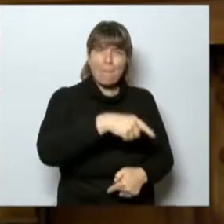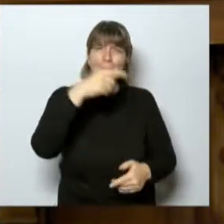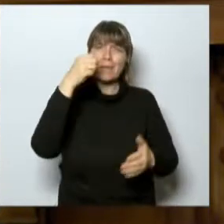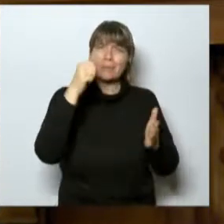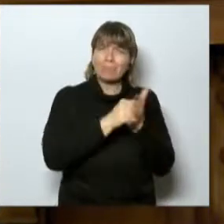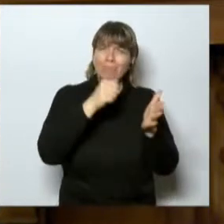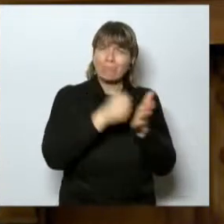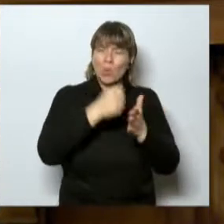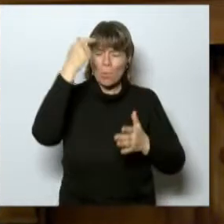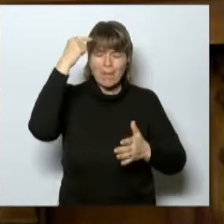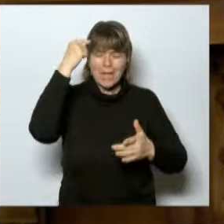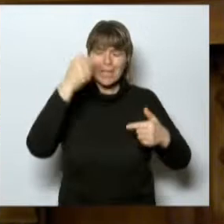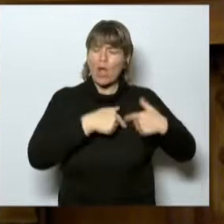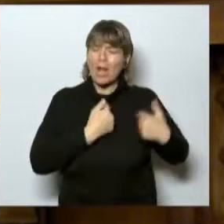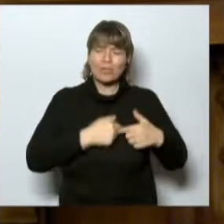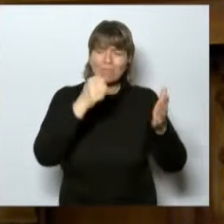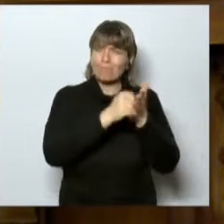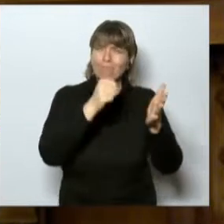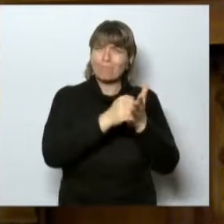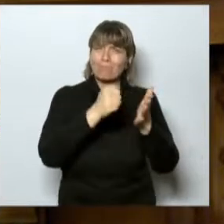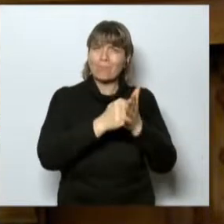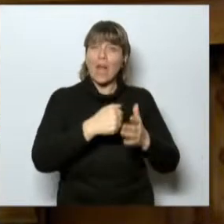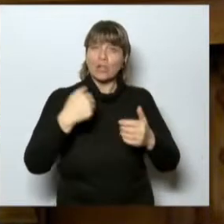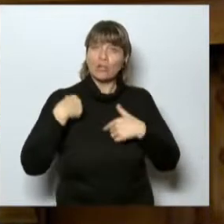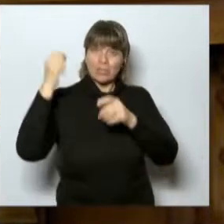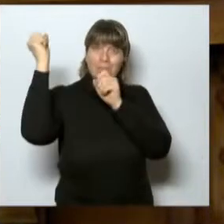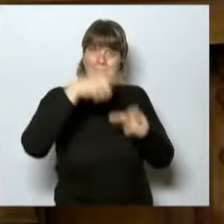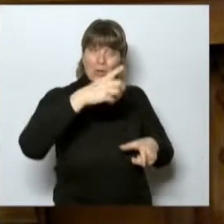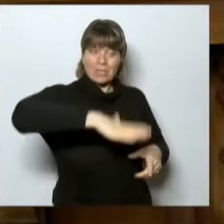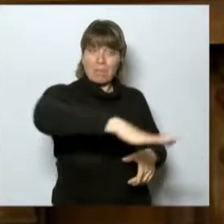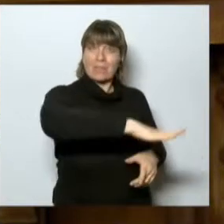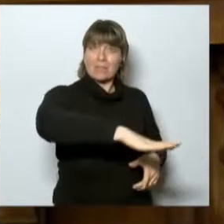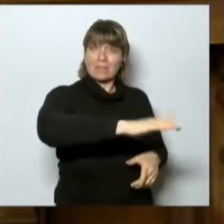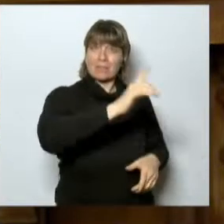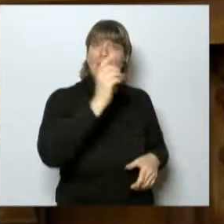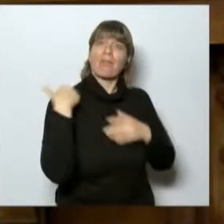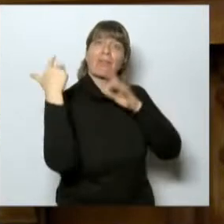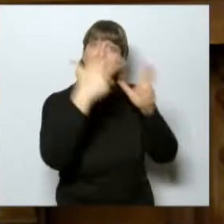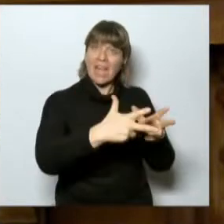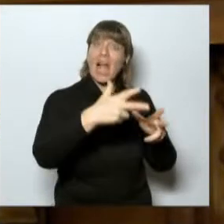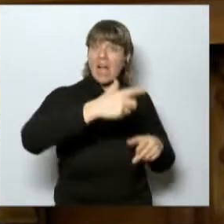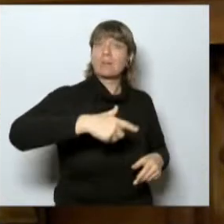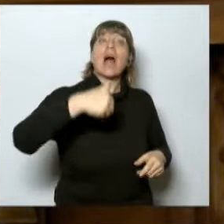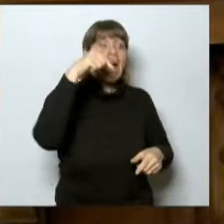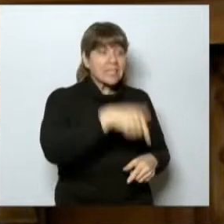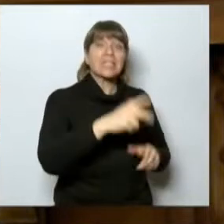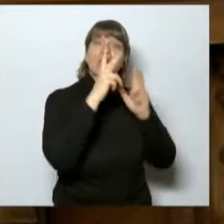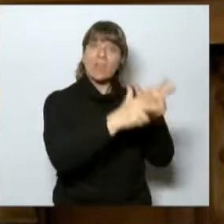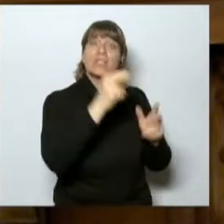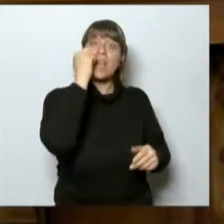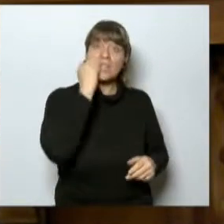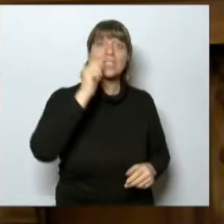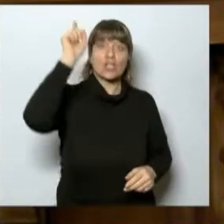corazón endurecido, aquellos a los que yo te envío, para que les digas, así habla el